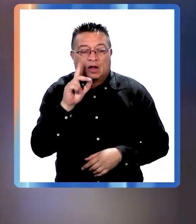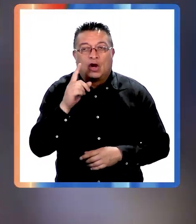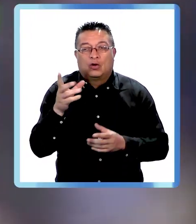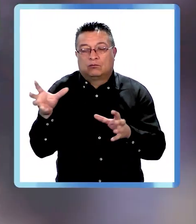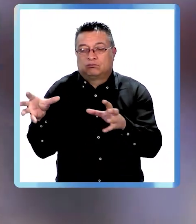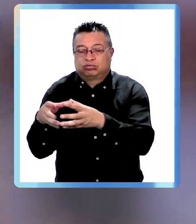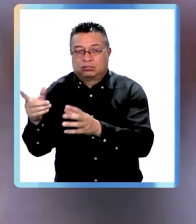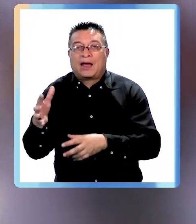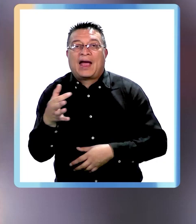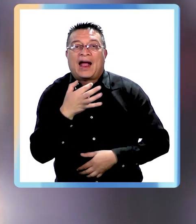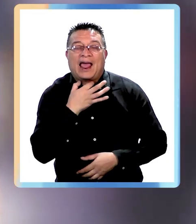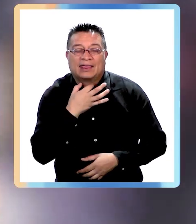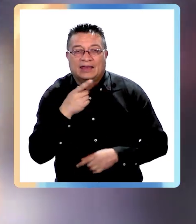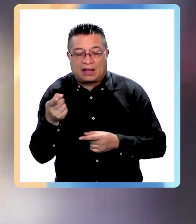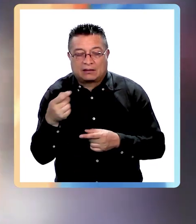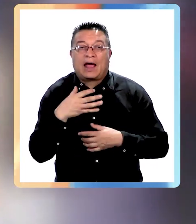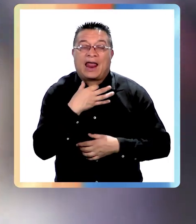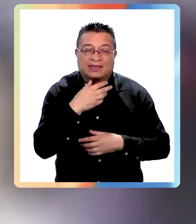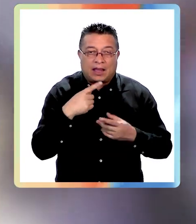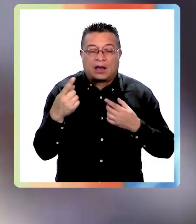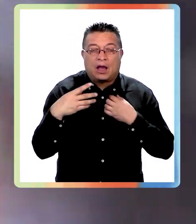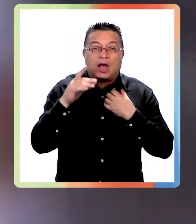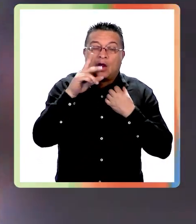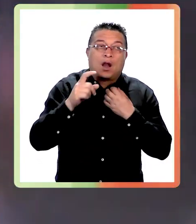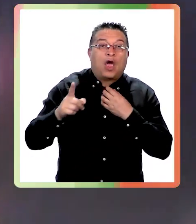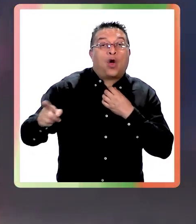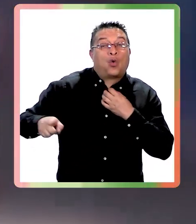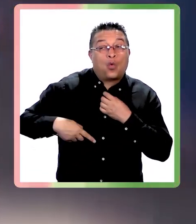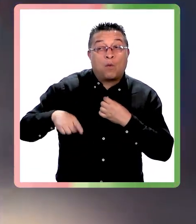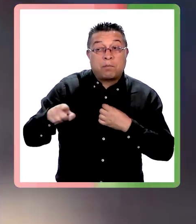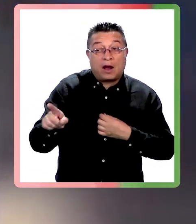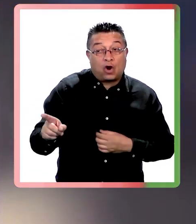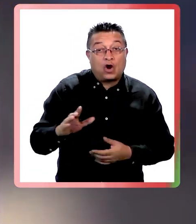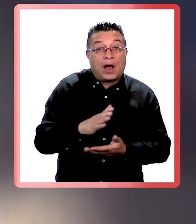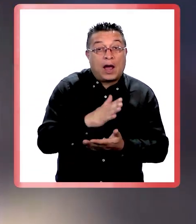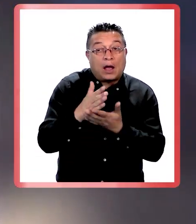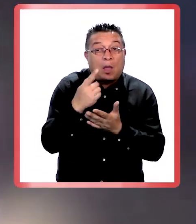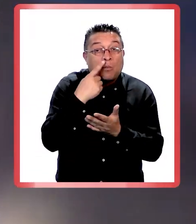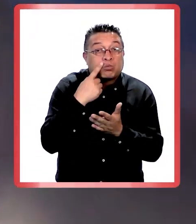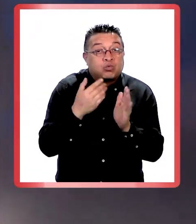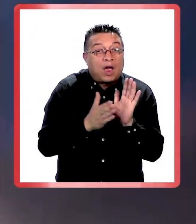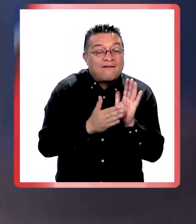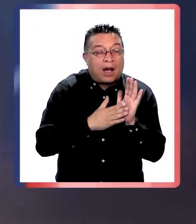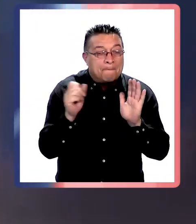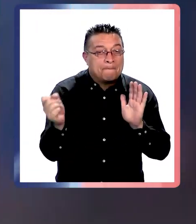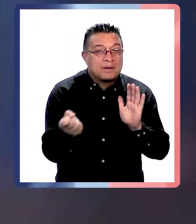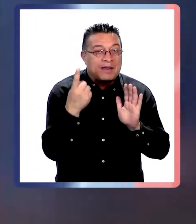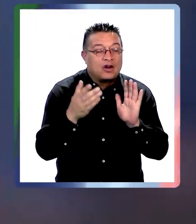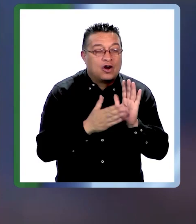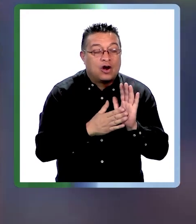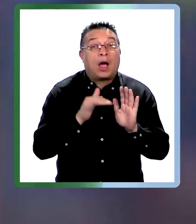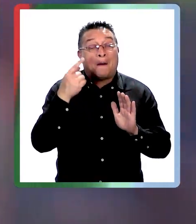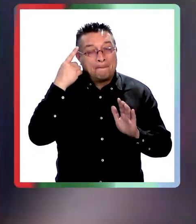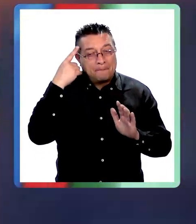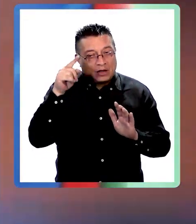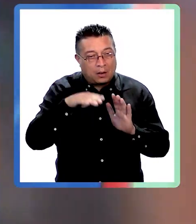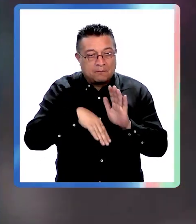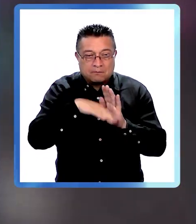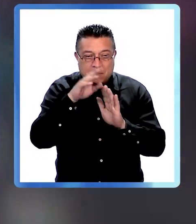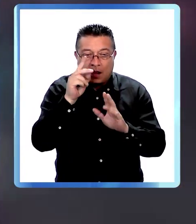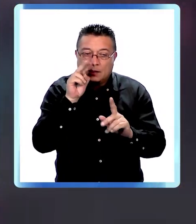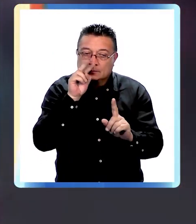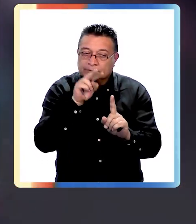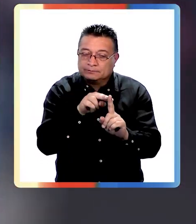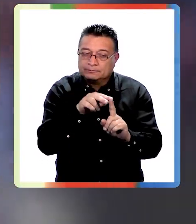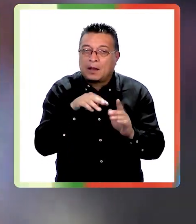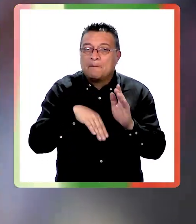idea garantista que tiene que ver con garantizar la inocencia de la persona hasta que se pruebe lo contrario, pero pone mucho acento en el